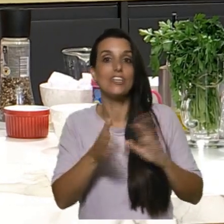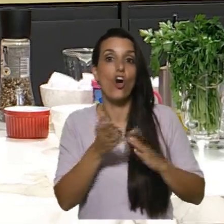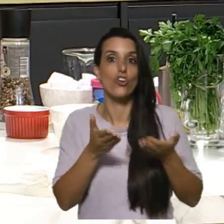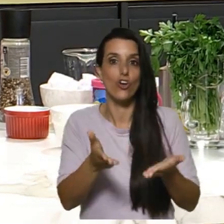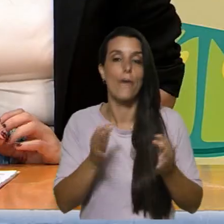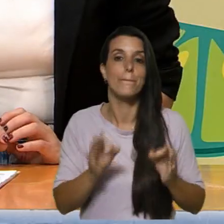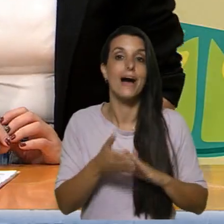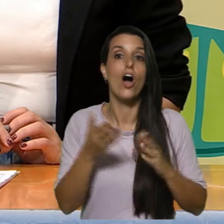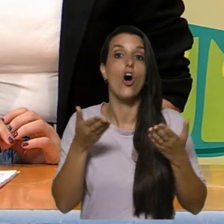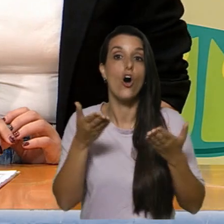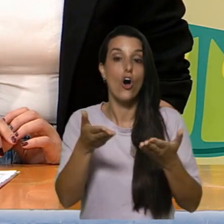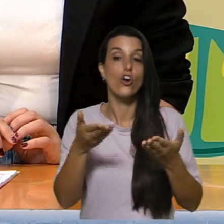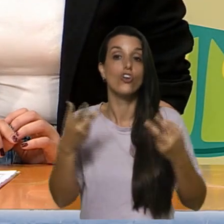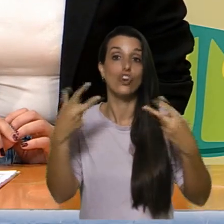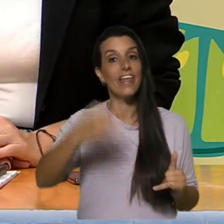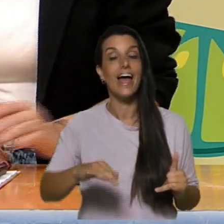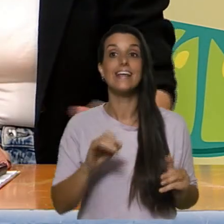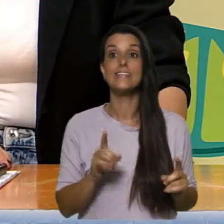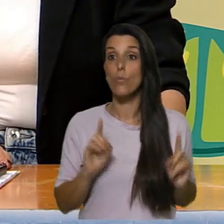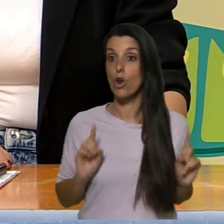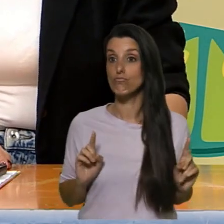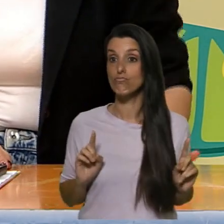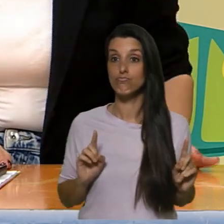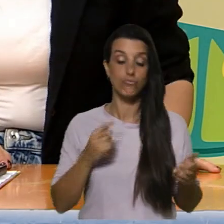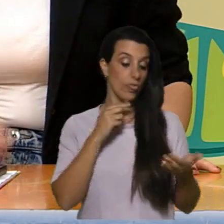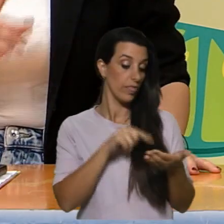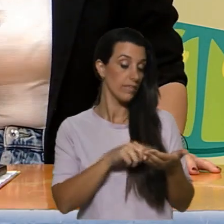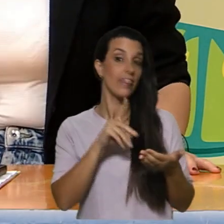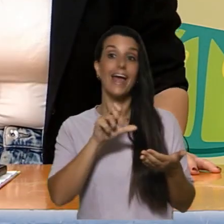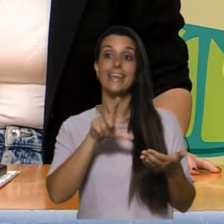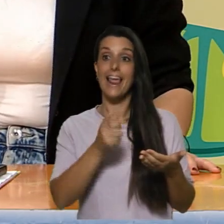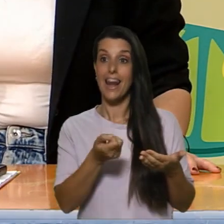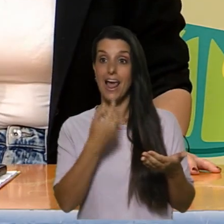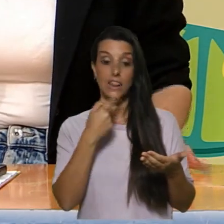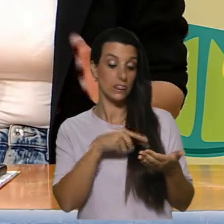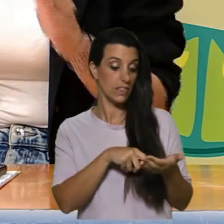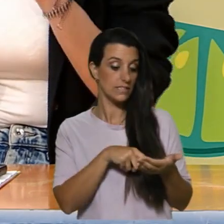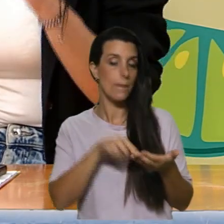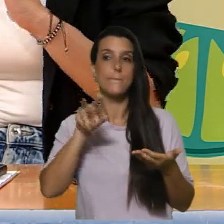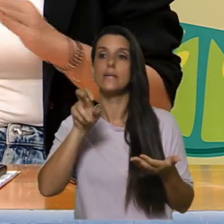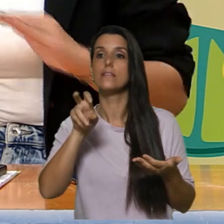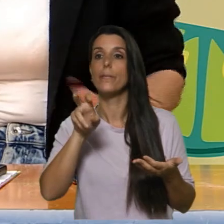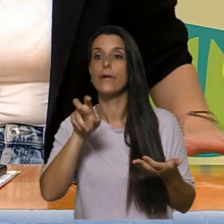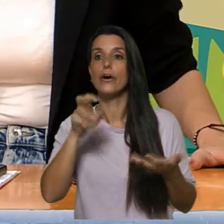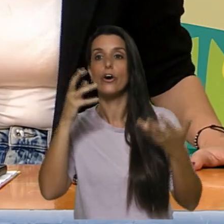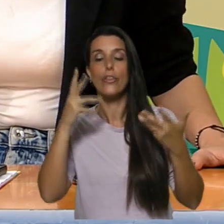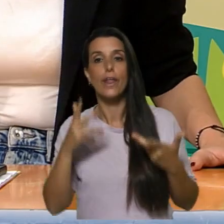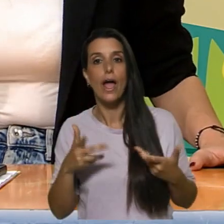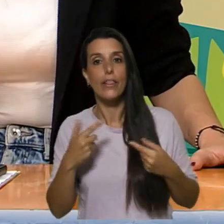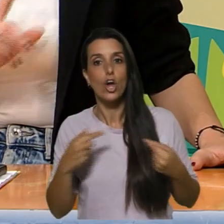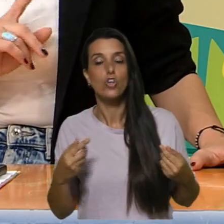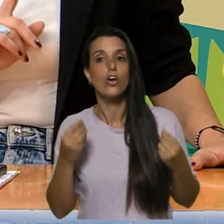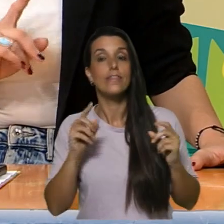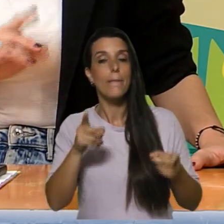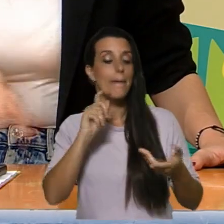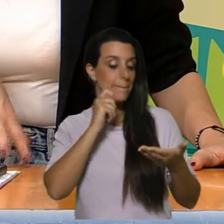horno. Vaya al horno y nosotros nos vamos a una tanda, ¿les parece? Nos está diciendo Daniela de Jung, a propósito de la consigna de cuál ordenados somos.